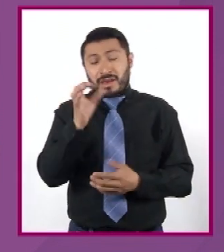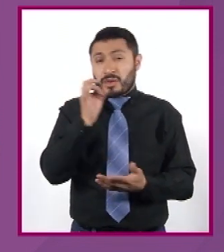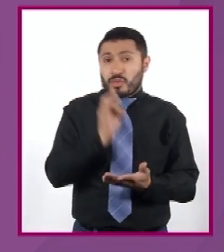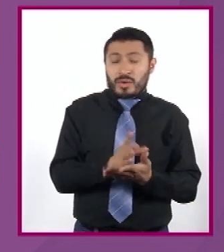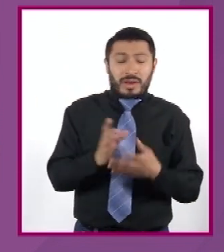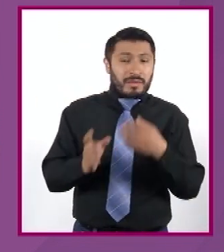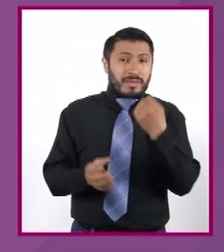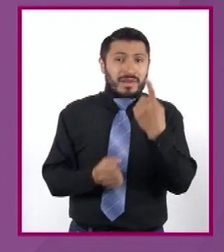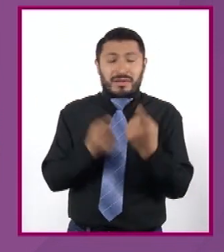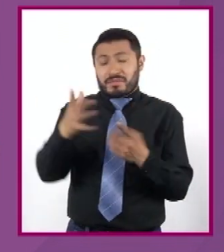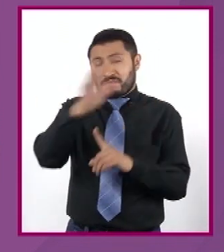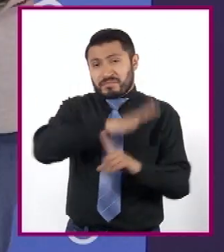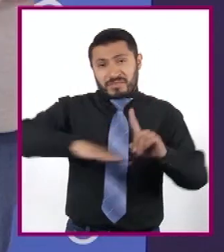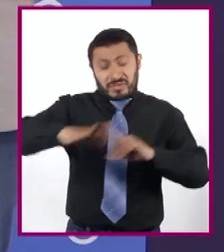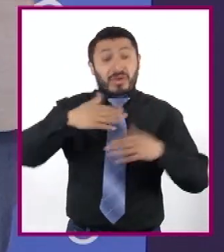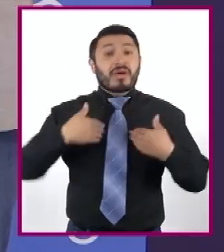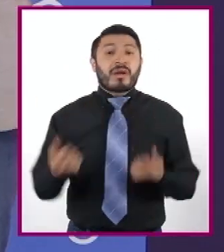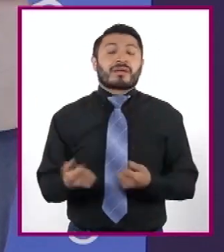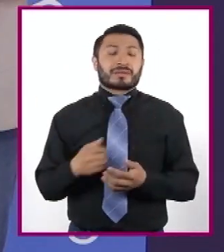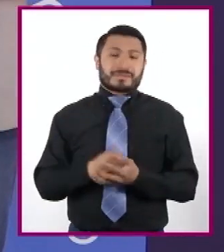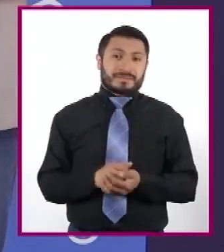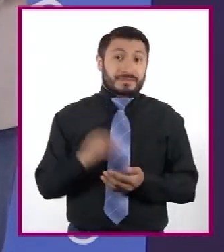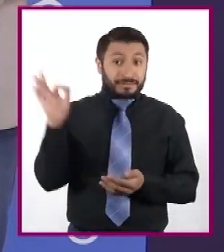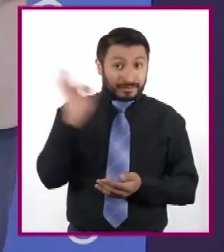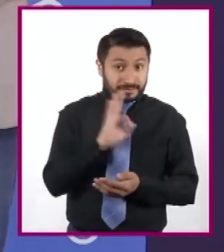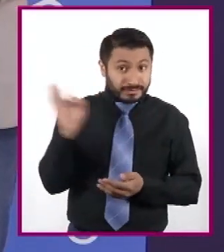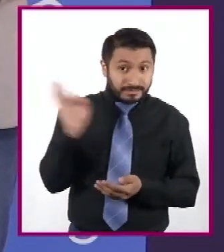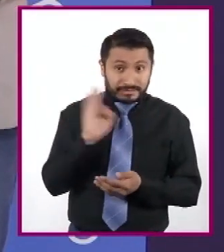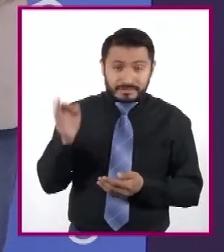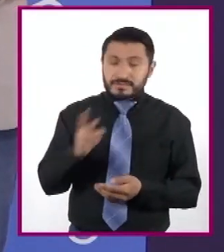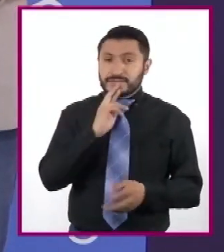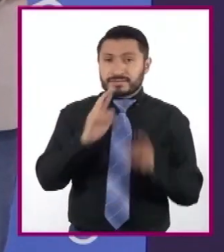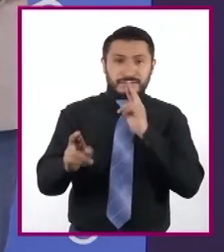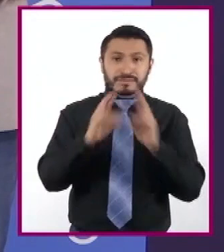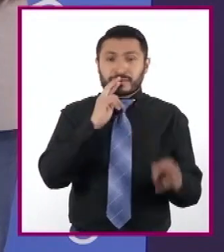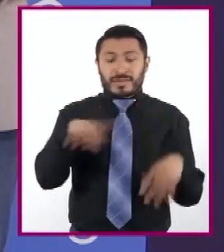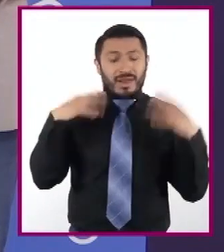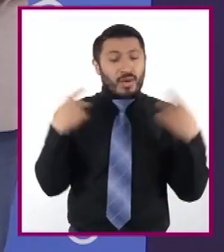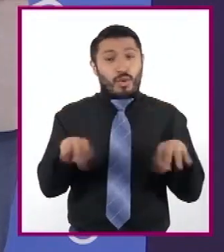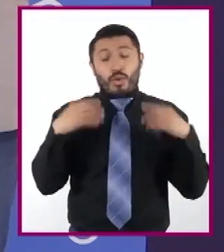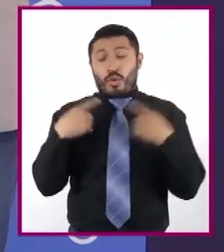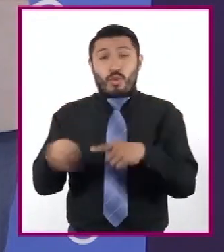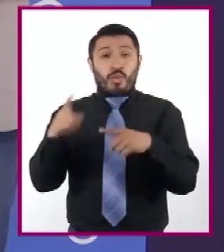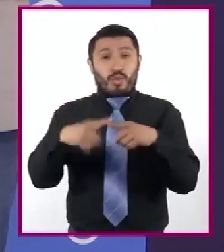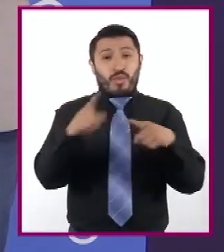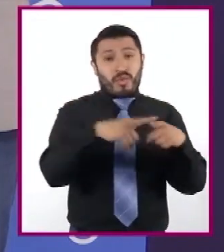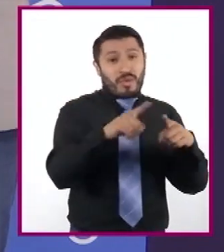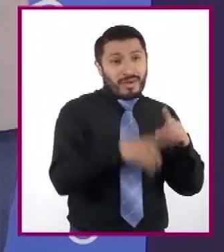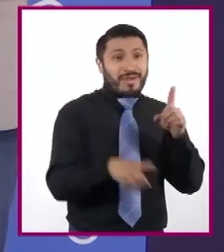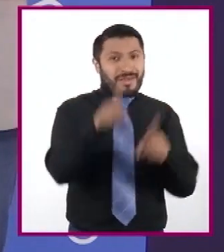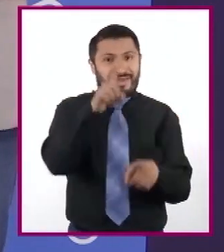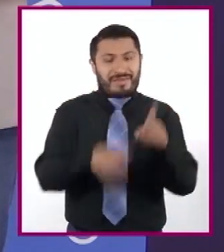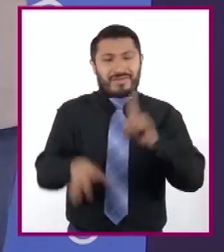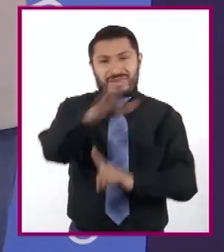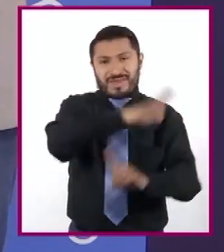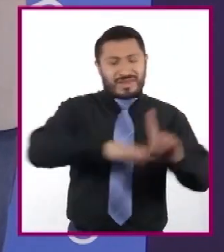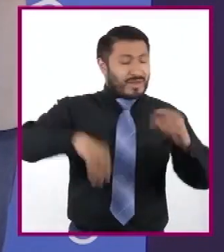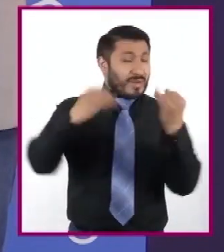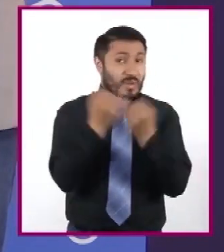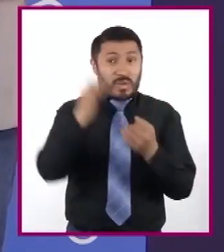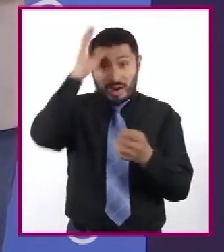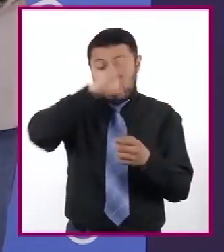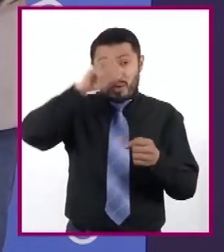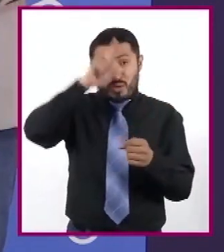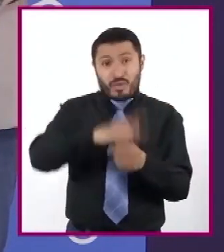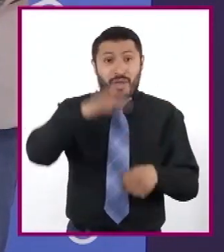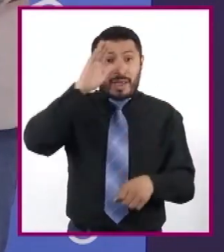comprendidas en ciertos contextos. Seguramente, las respuestas serán tan diversas como el entorno, la cultura y sobre todo